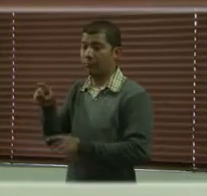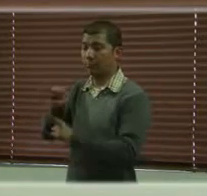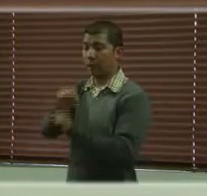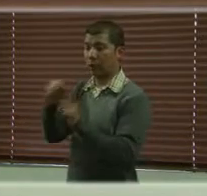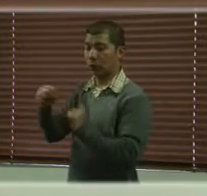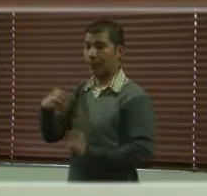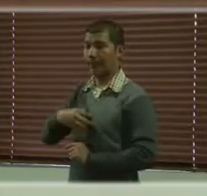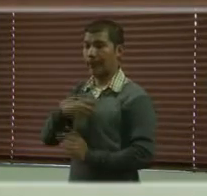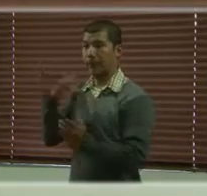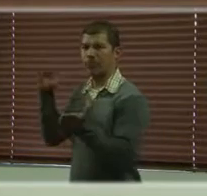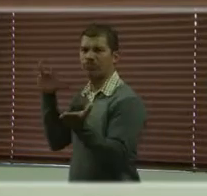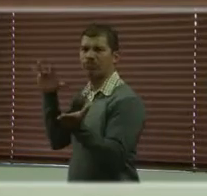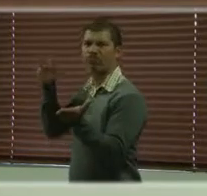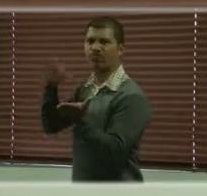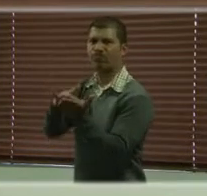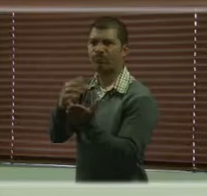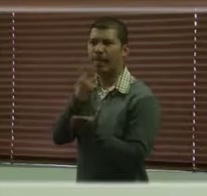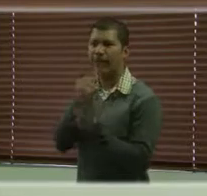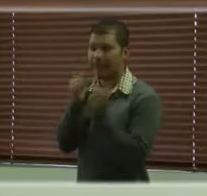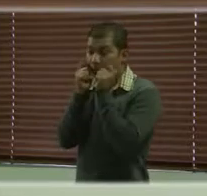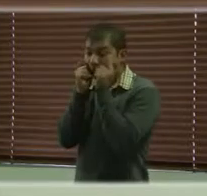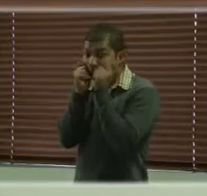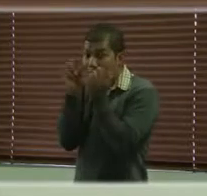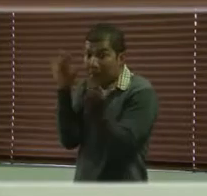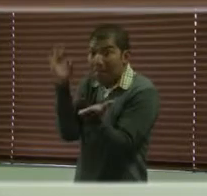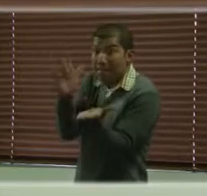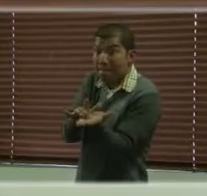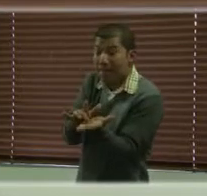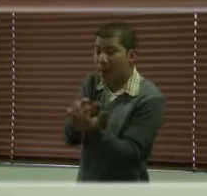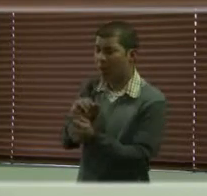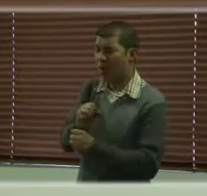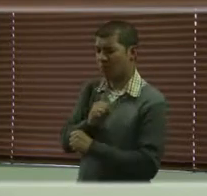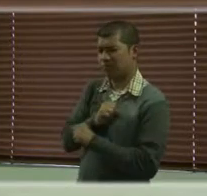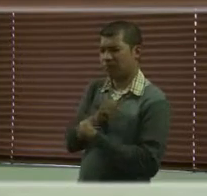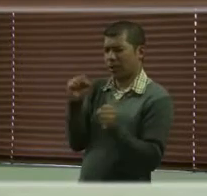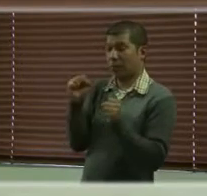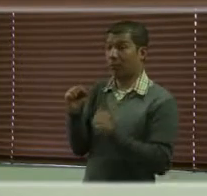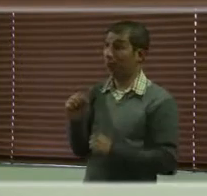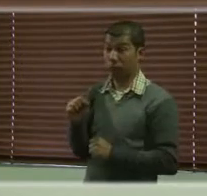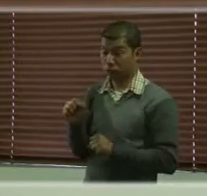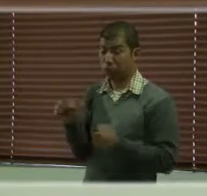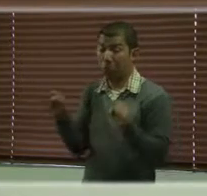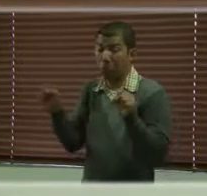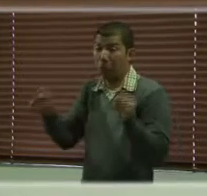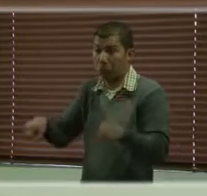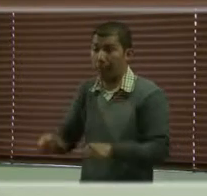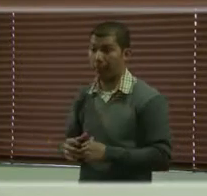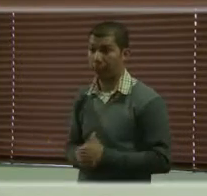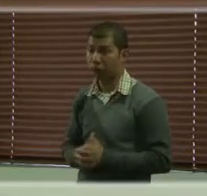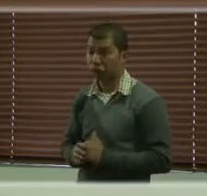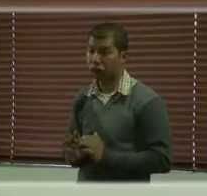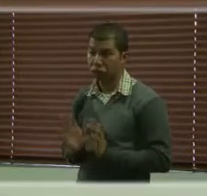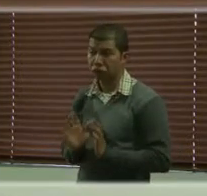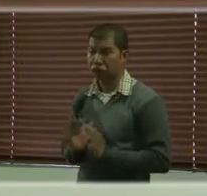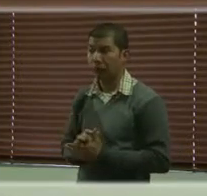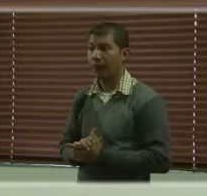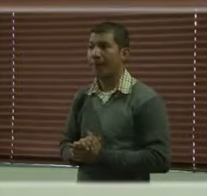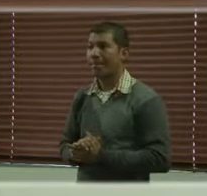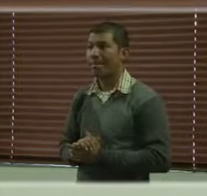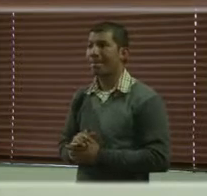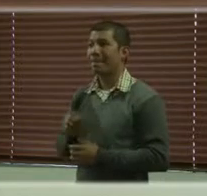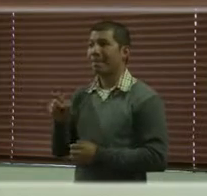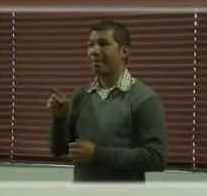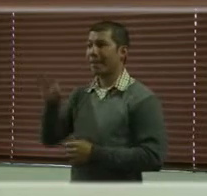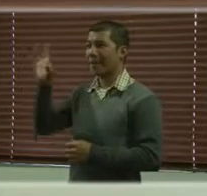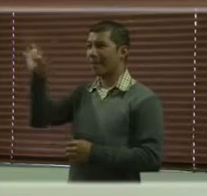hasta ahora el comité ha examinado a 19 países a través de sus informes iniciales y de esos